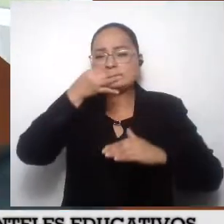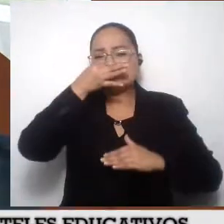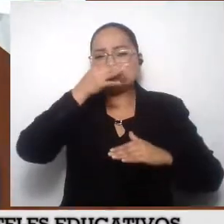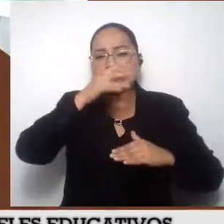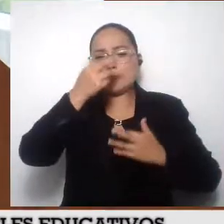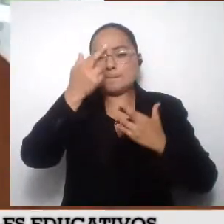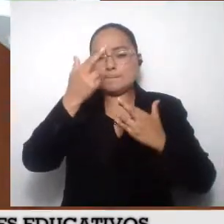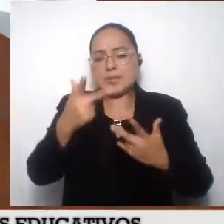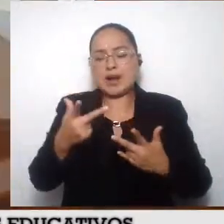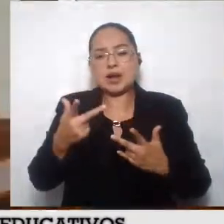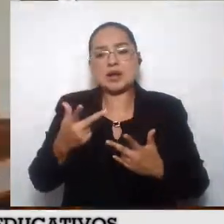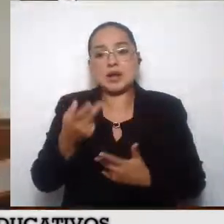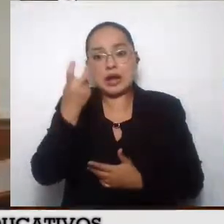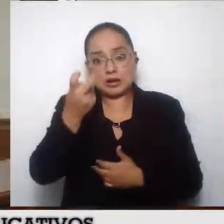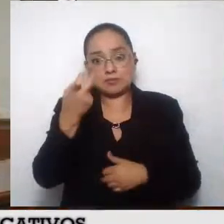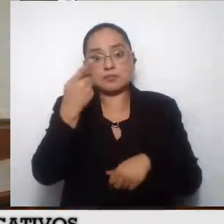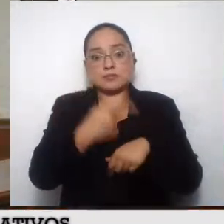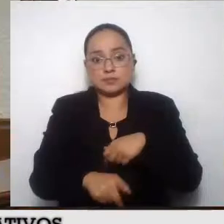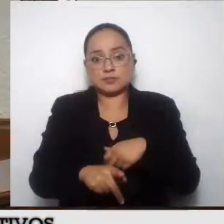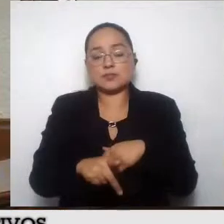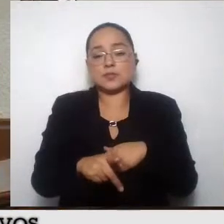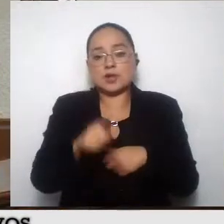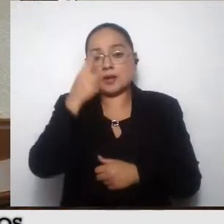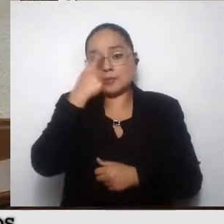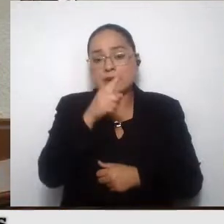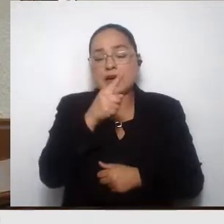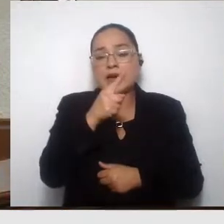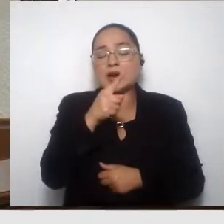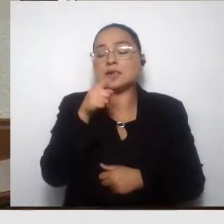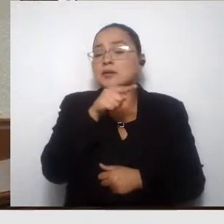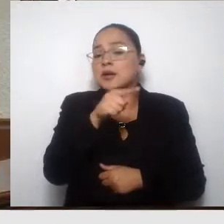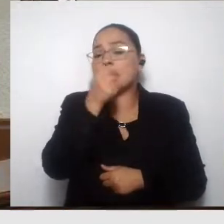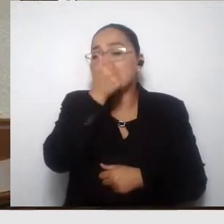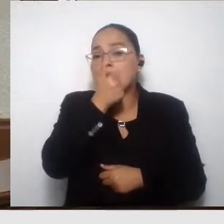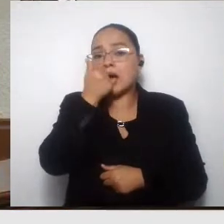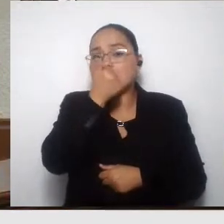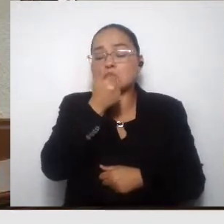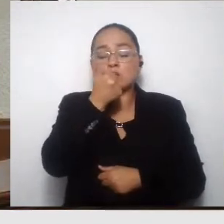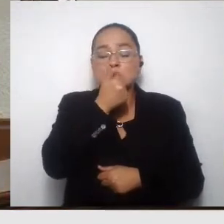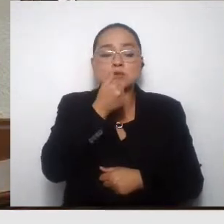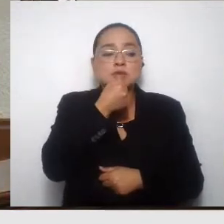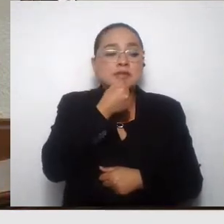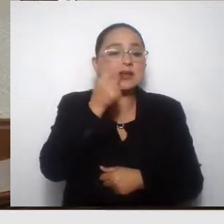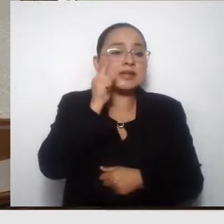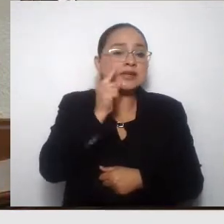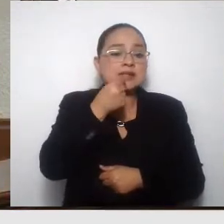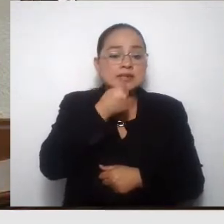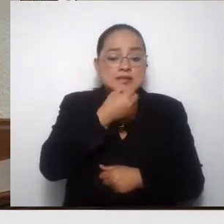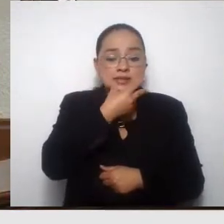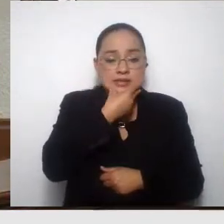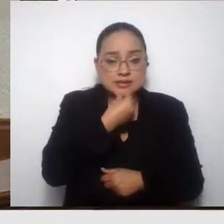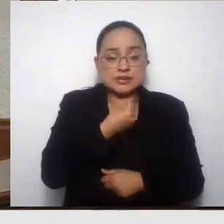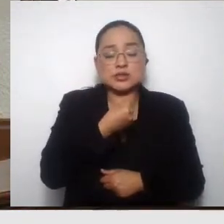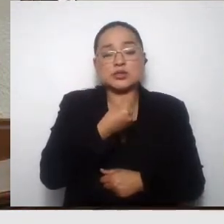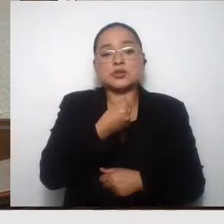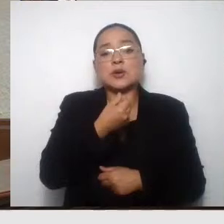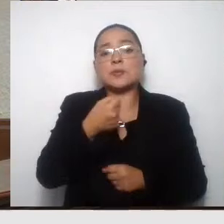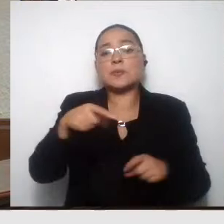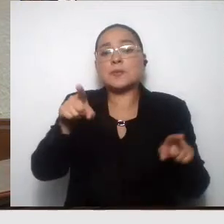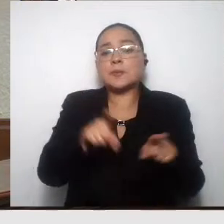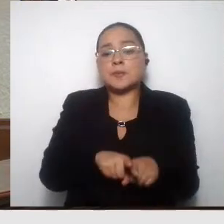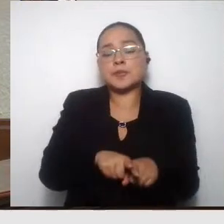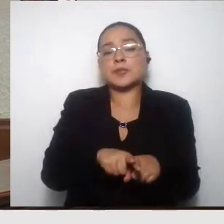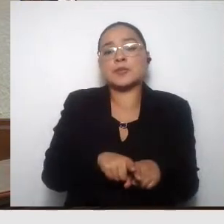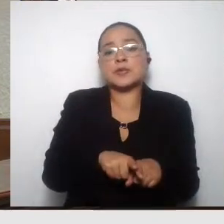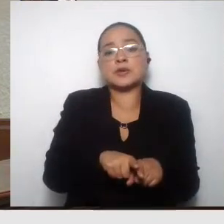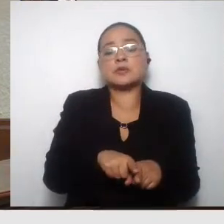manera es un riesgo para tanto los niños, las niñas, nuestros niños, nuestras niñas, tanto el personal